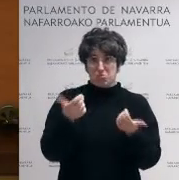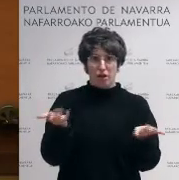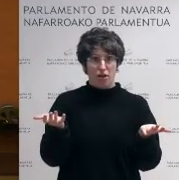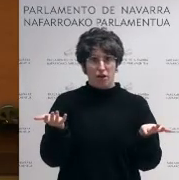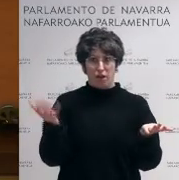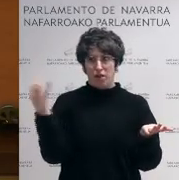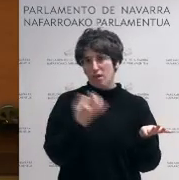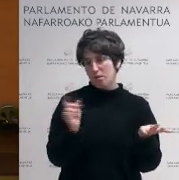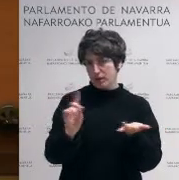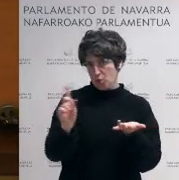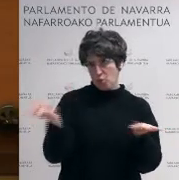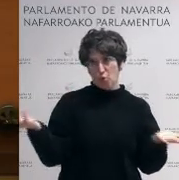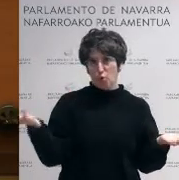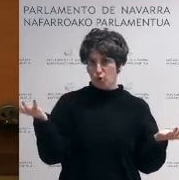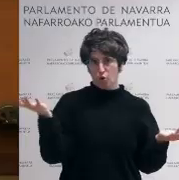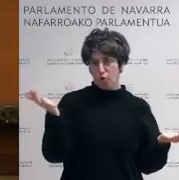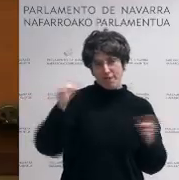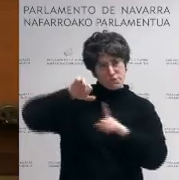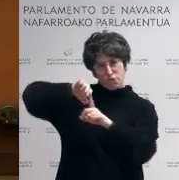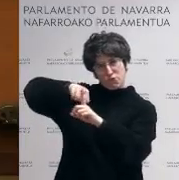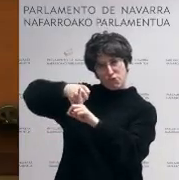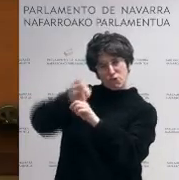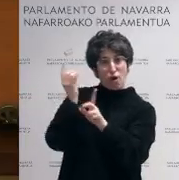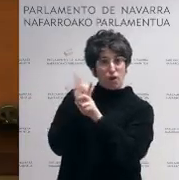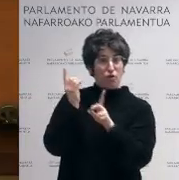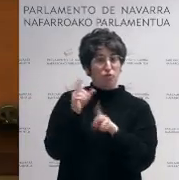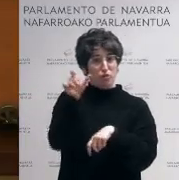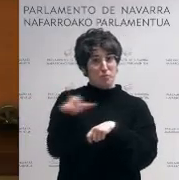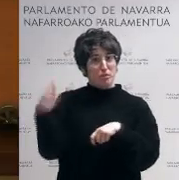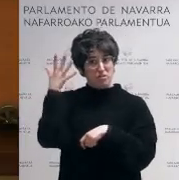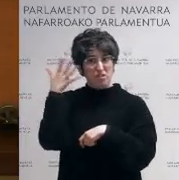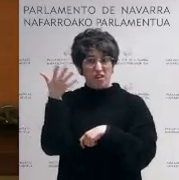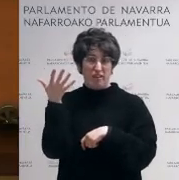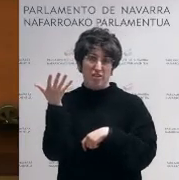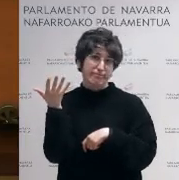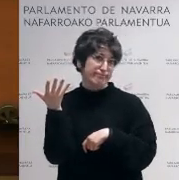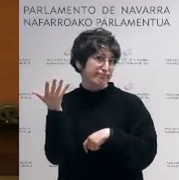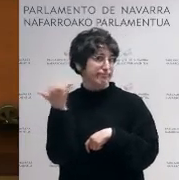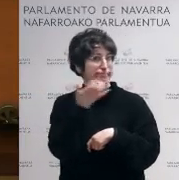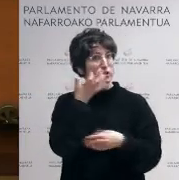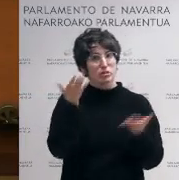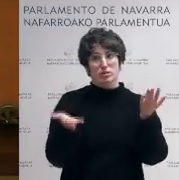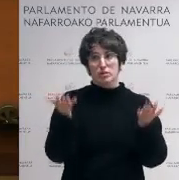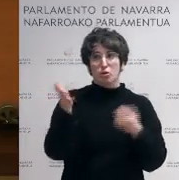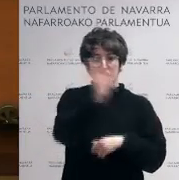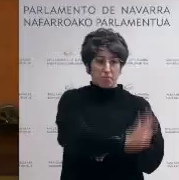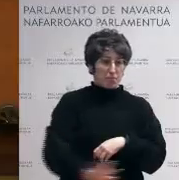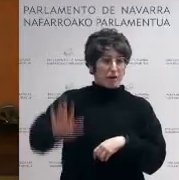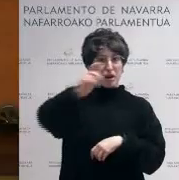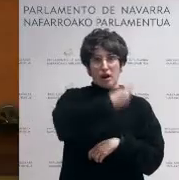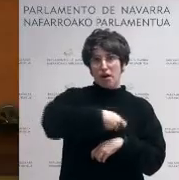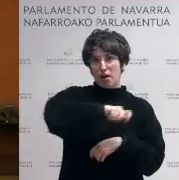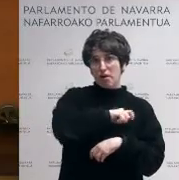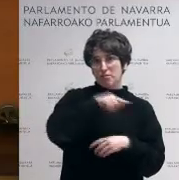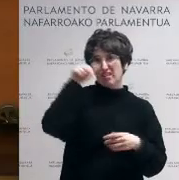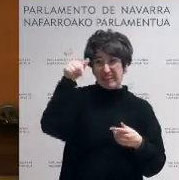fiscalmente a los ciudadanos que el resto de España. Y Navarra está siendo más exigente incluso con las rentas